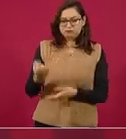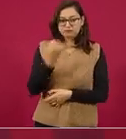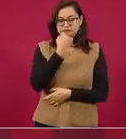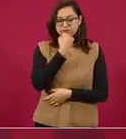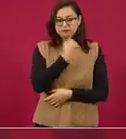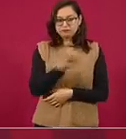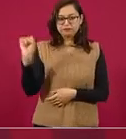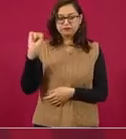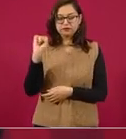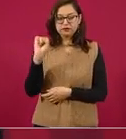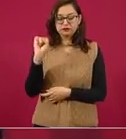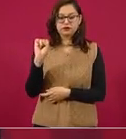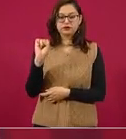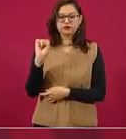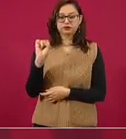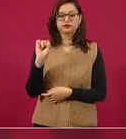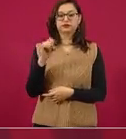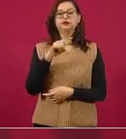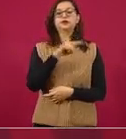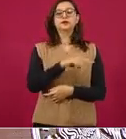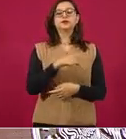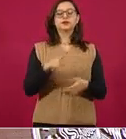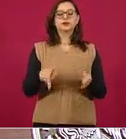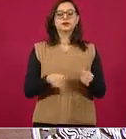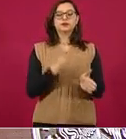y ponía